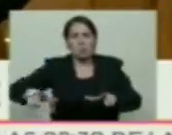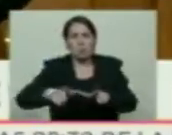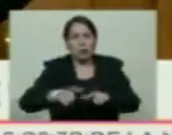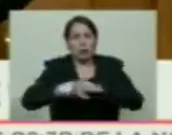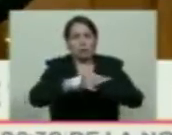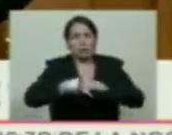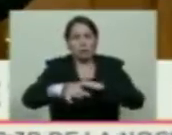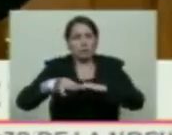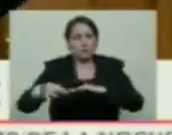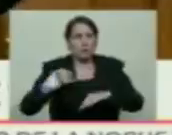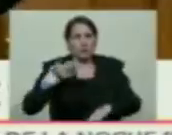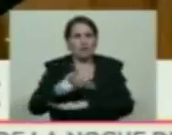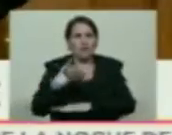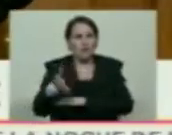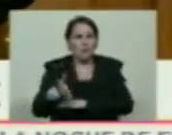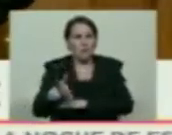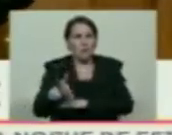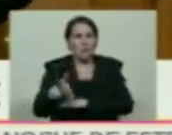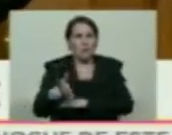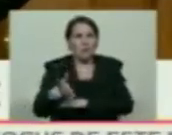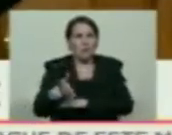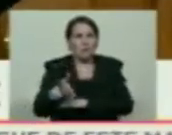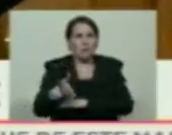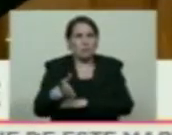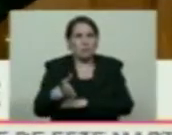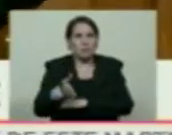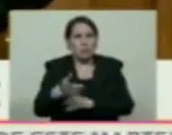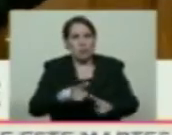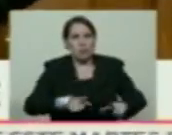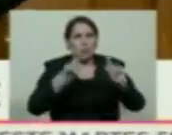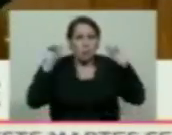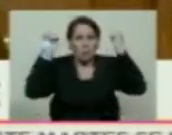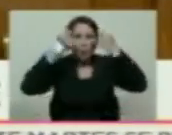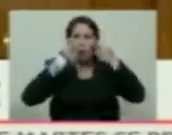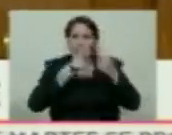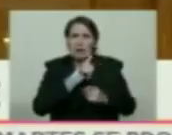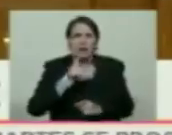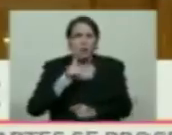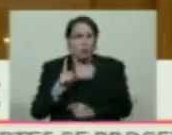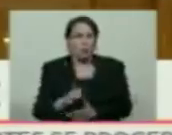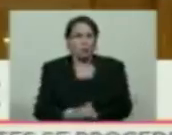municipios. En Veroz también están, y en el otro, en Monje, ¿es que se llama Monje? Monje.